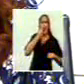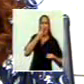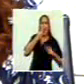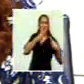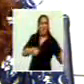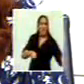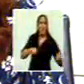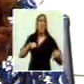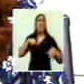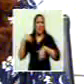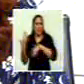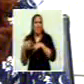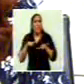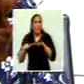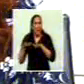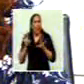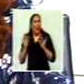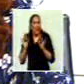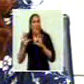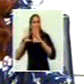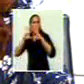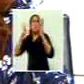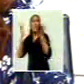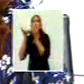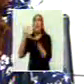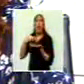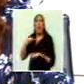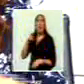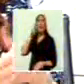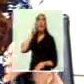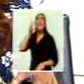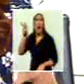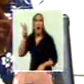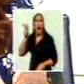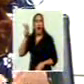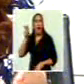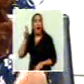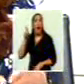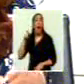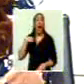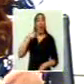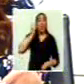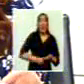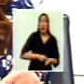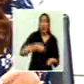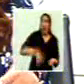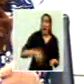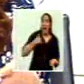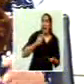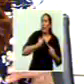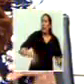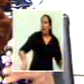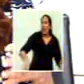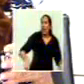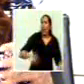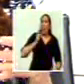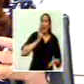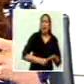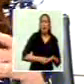complejidad en todo lo que se está viviendo y que por lo tanto las decisiones que se toman aquí adentro no pueden